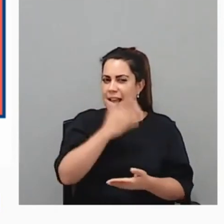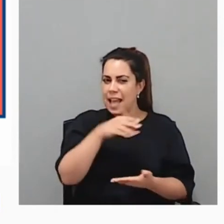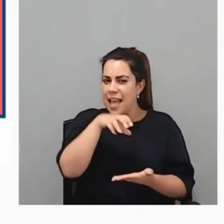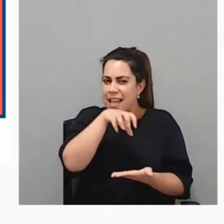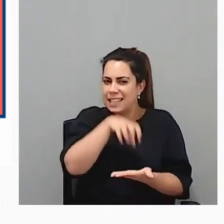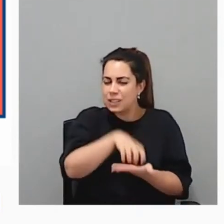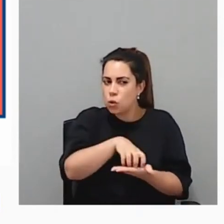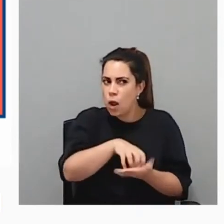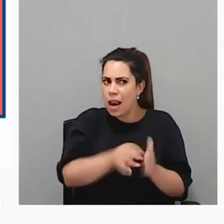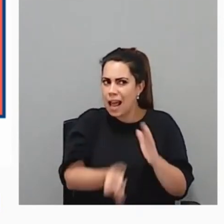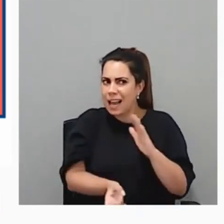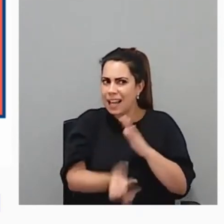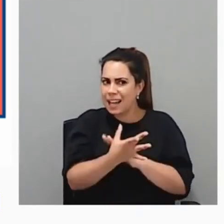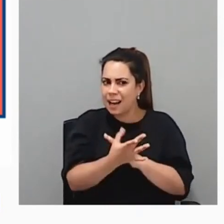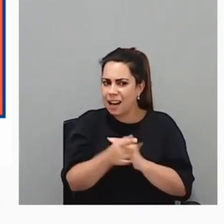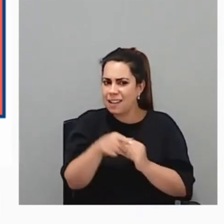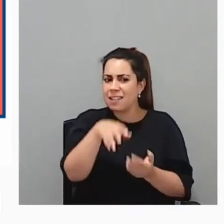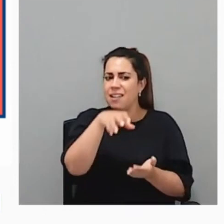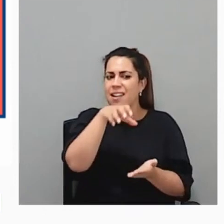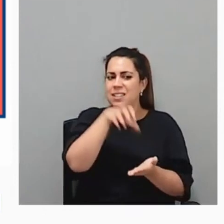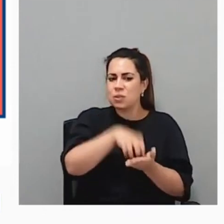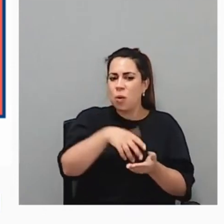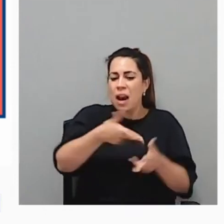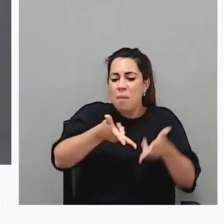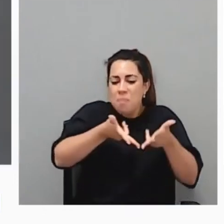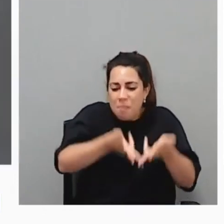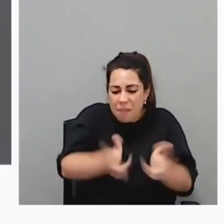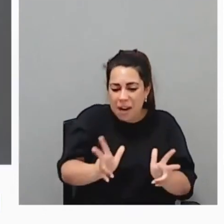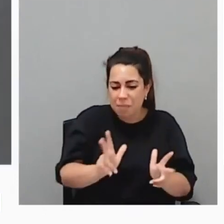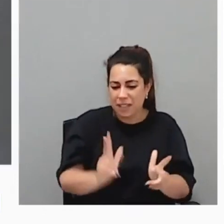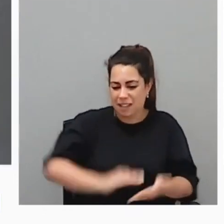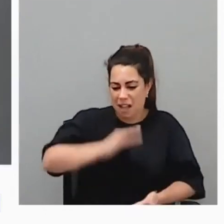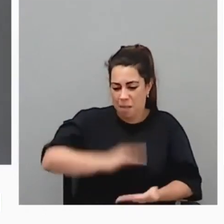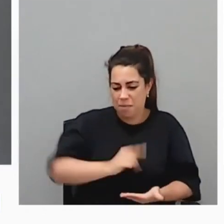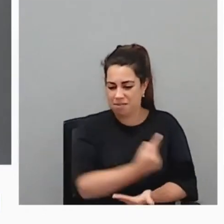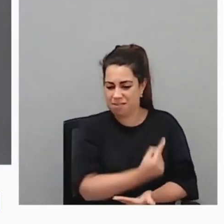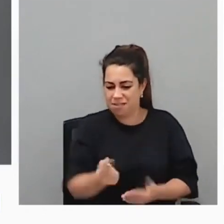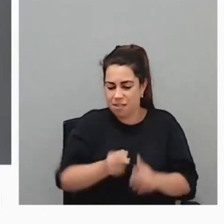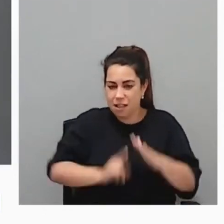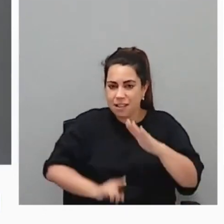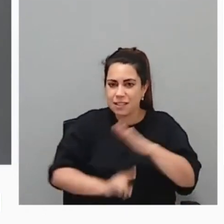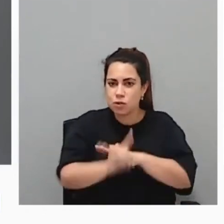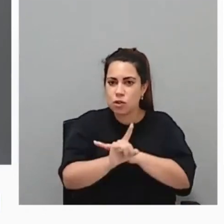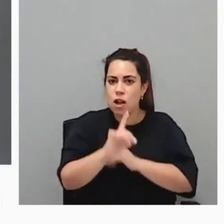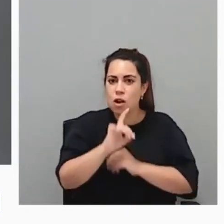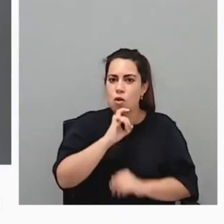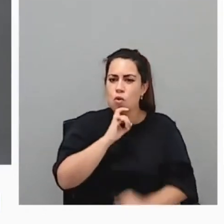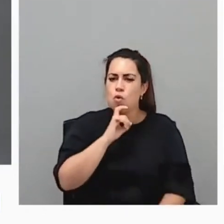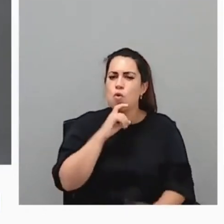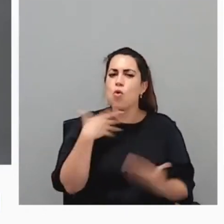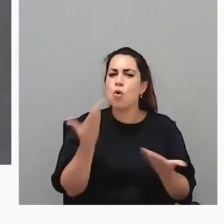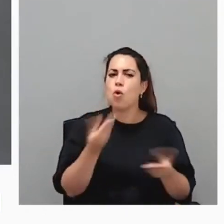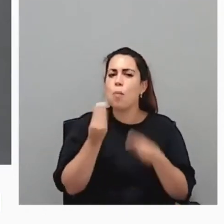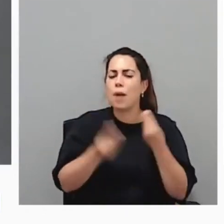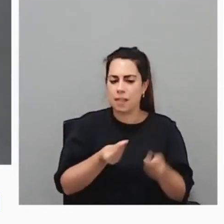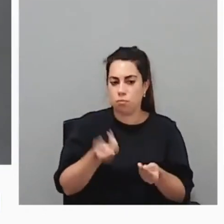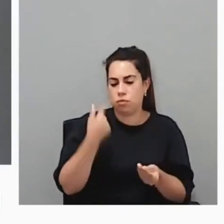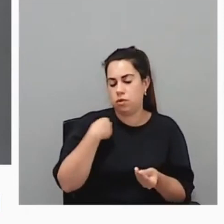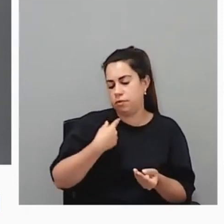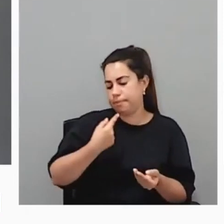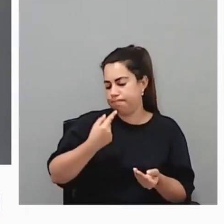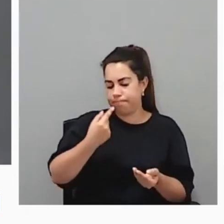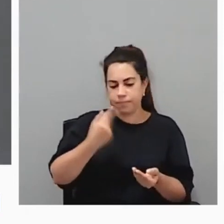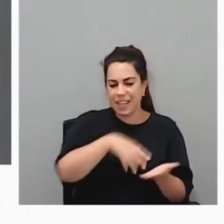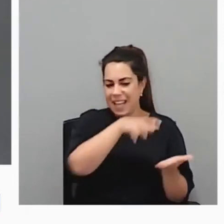permita desarrollar el potencial de cada niño, ¿no?, que es algo como muy amplio, pero nos dedicamos a visitar muchas escuelas. Hemos estado